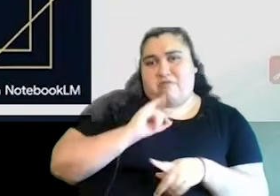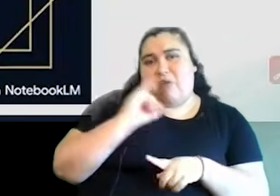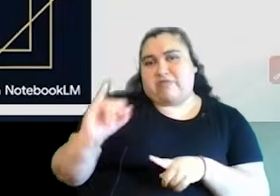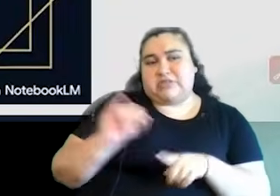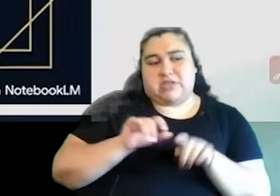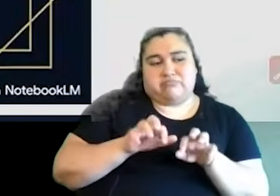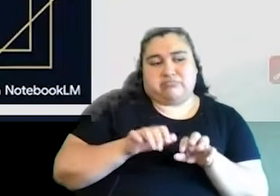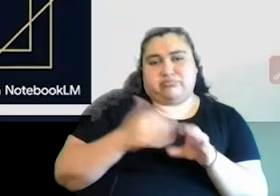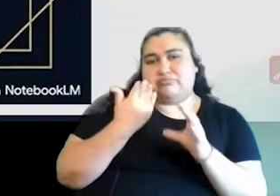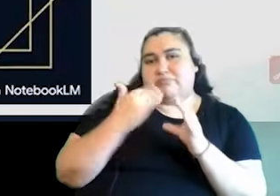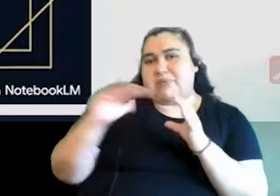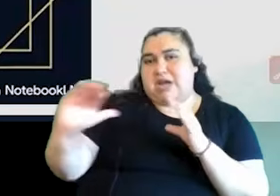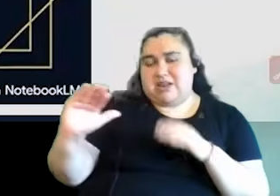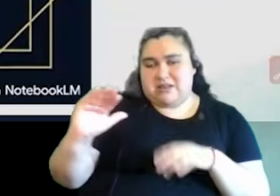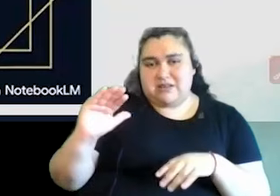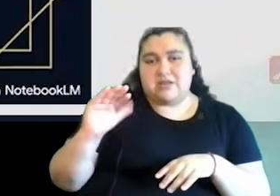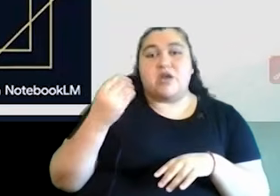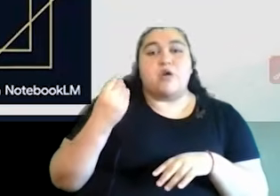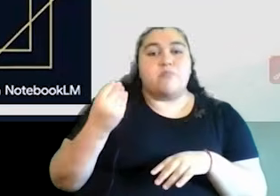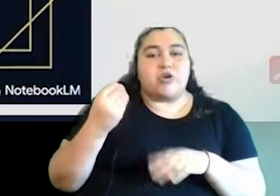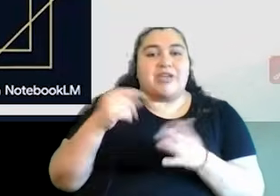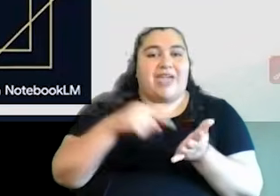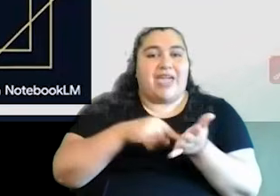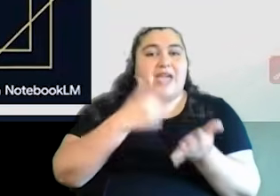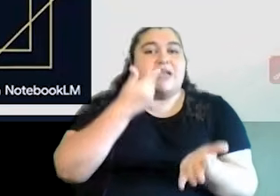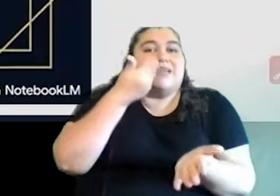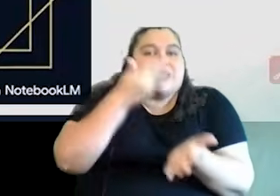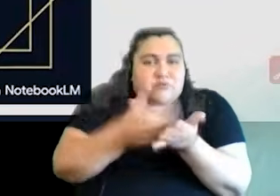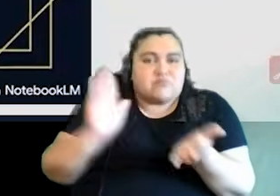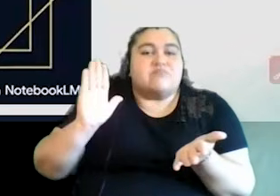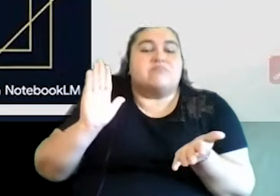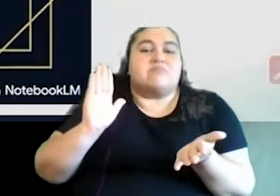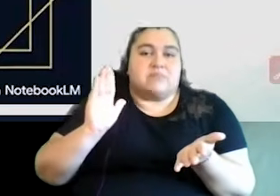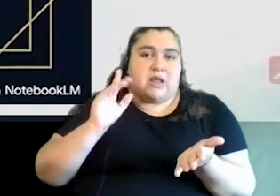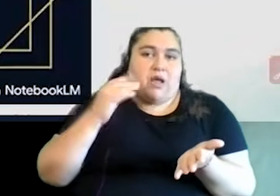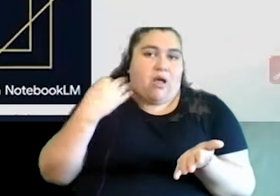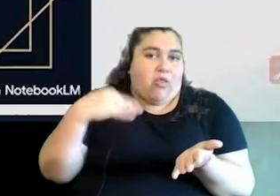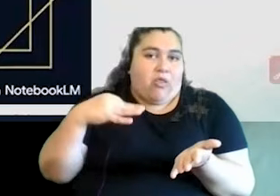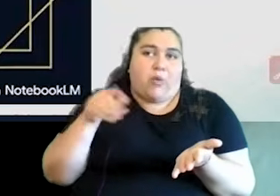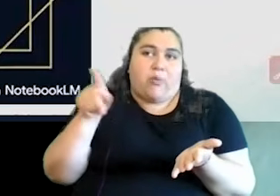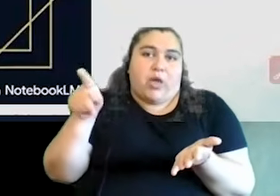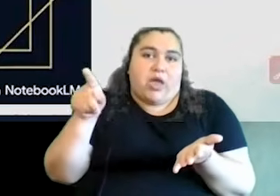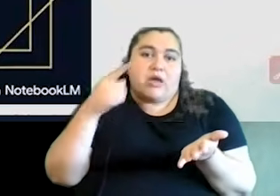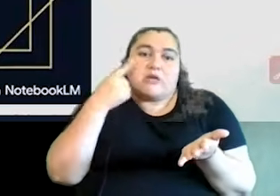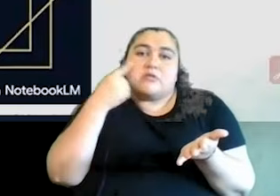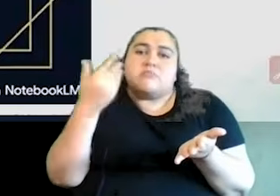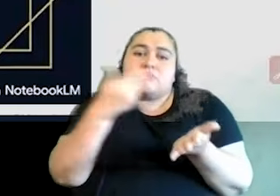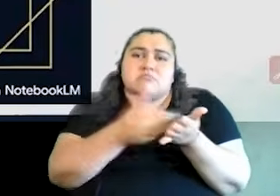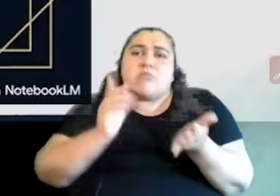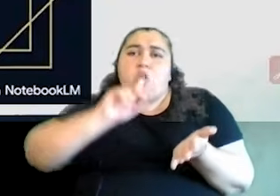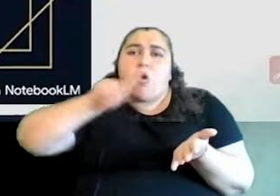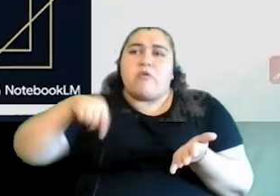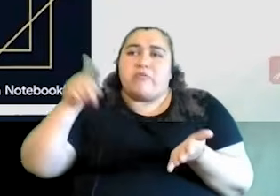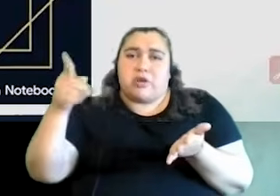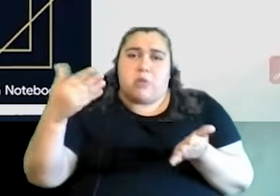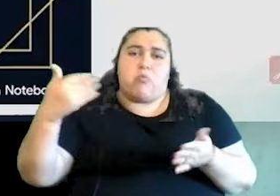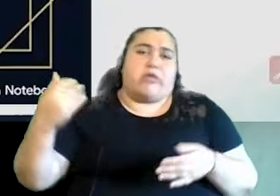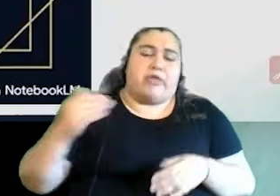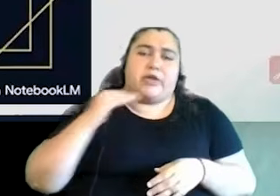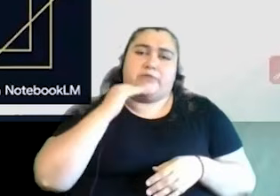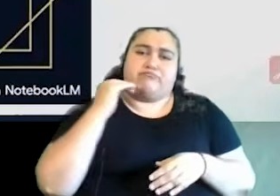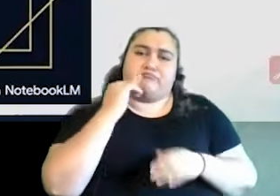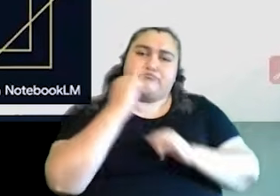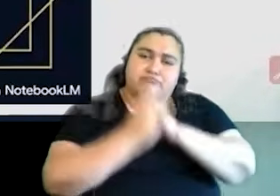la exclusión implica también que él pueda promover una defensa. Y la exclusión puede darse no solamente por estos casos que